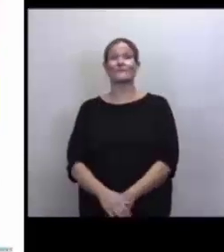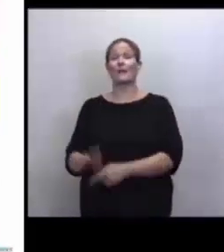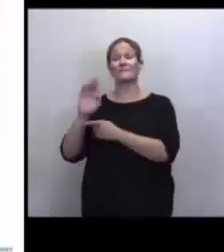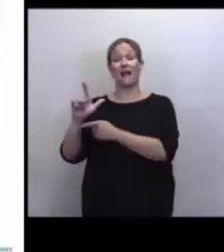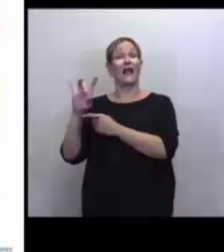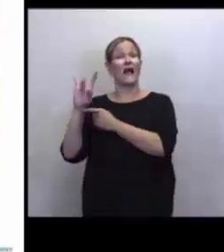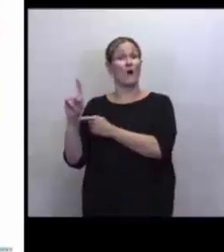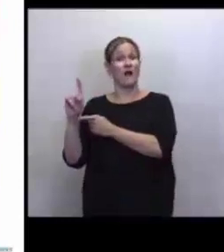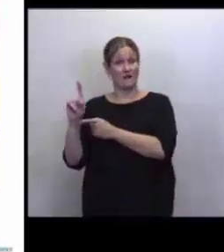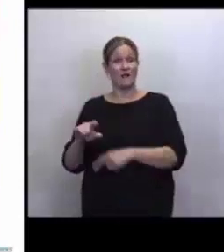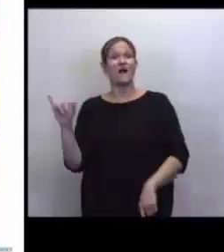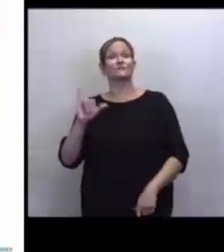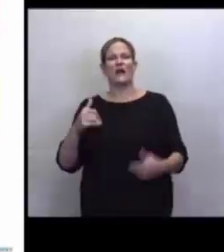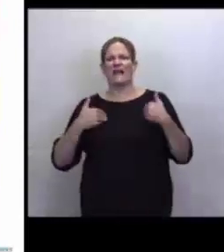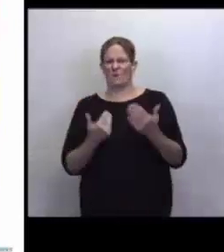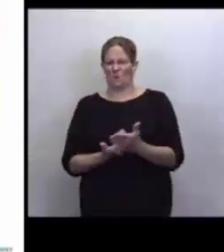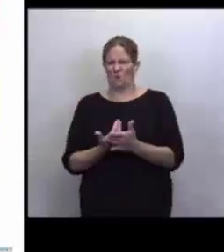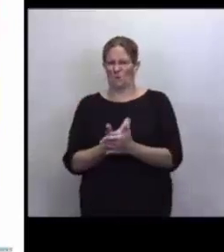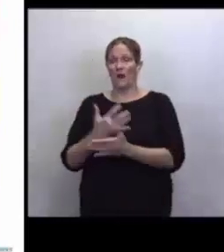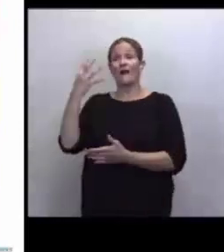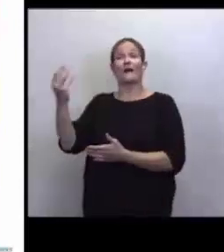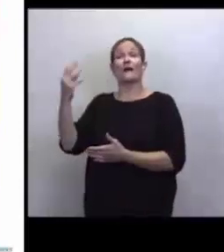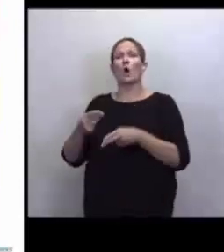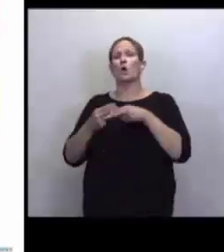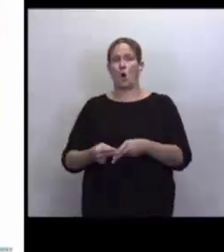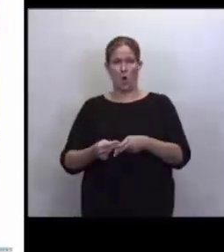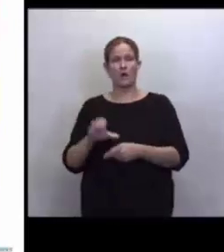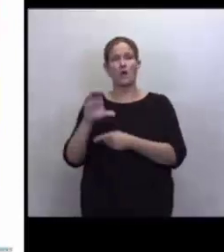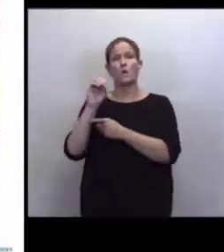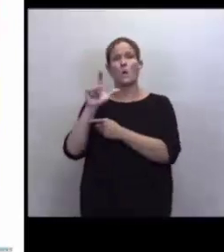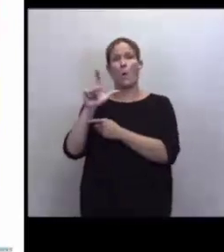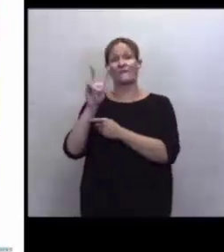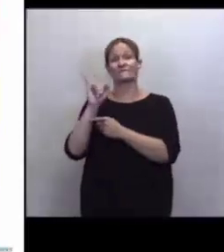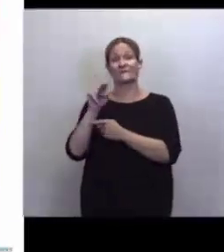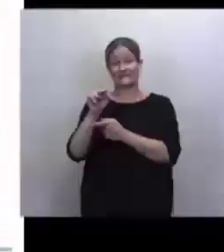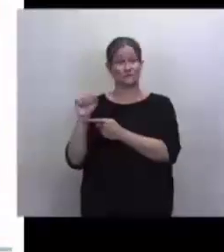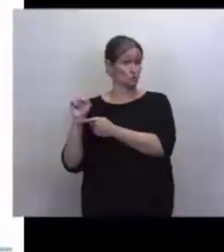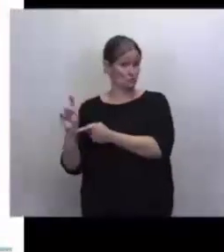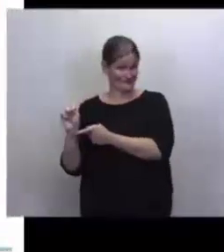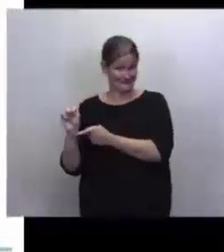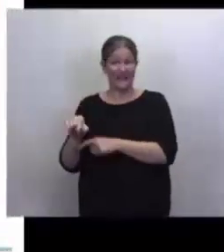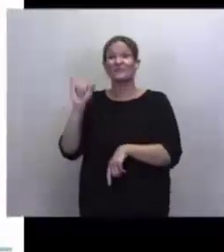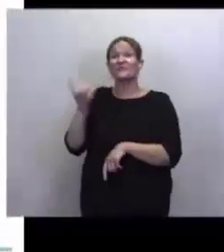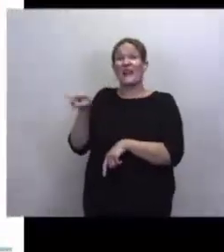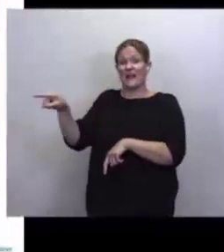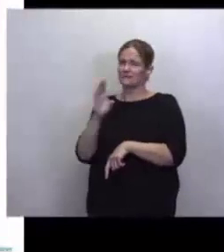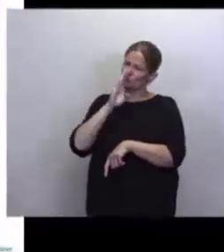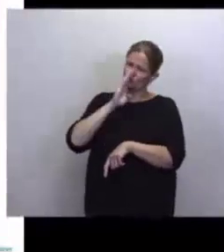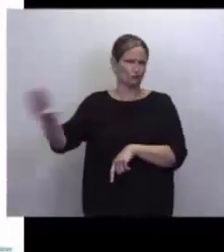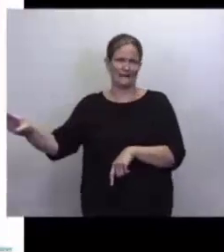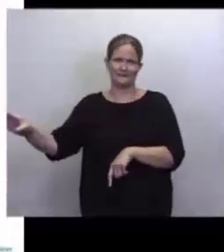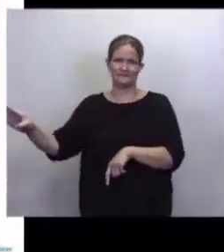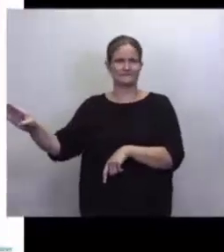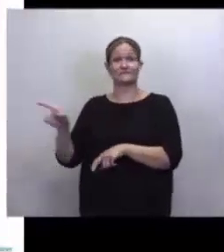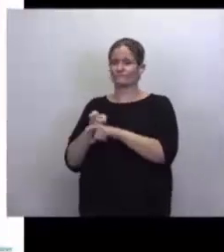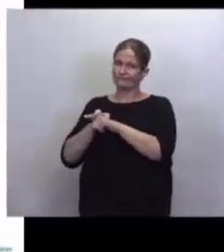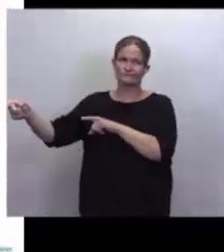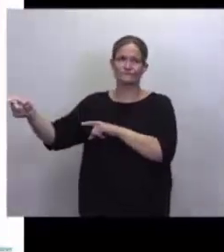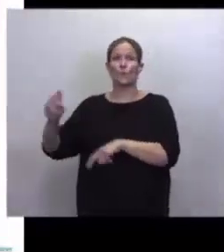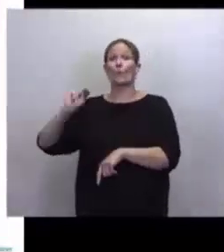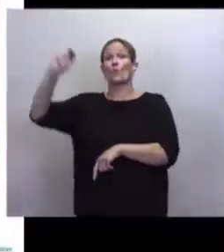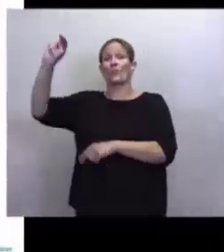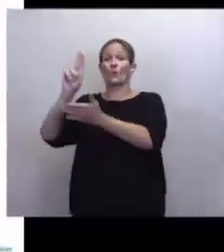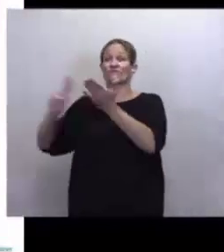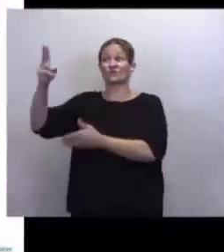la conectividad entre el centro cerca Near West Side. También incluye una nueva salida en dirección norte desde